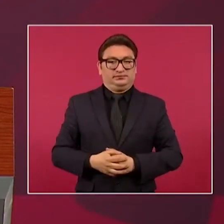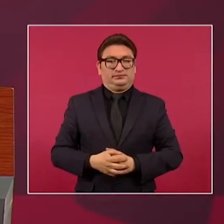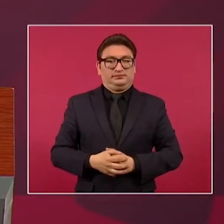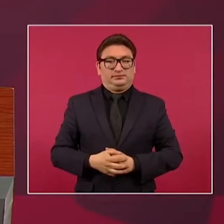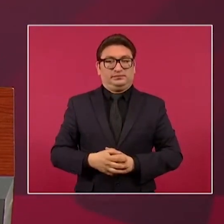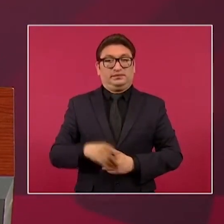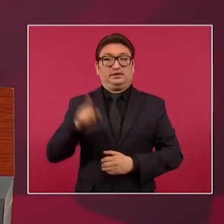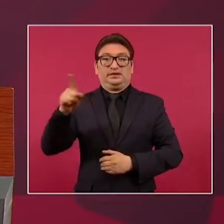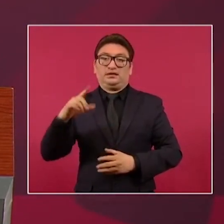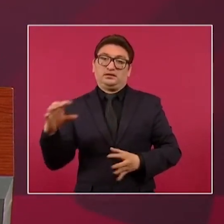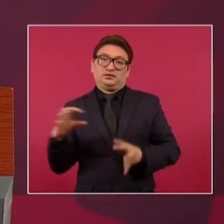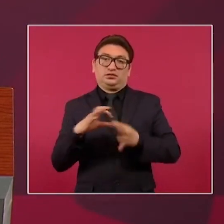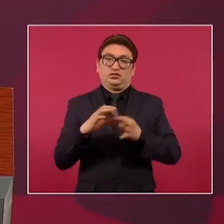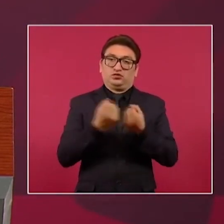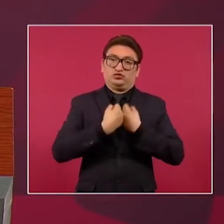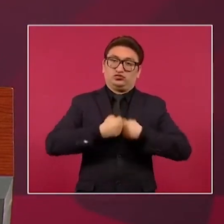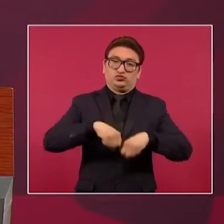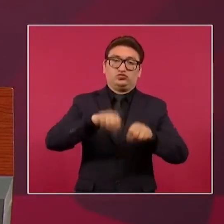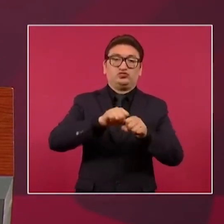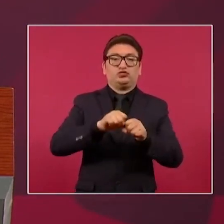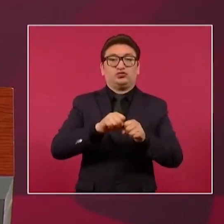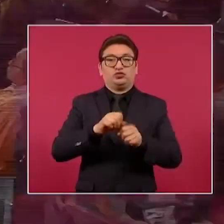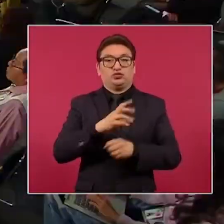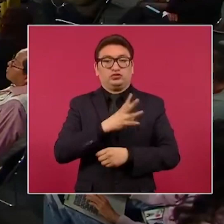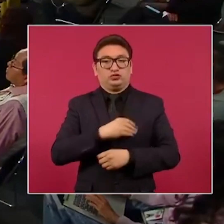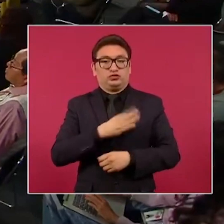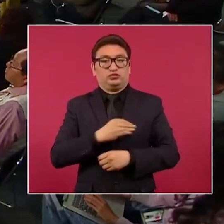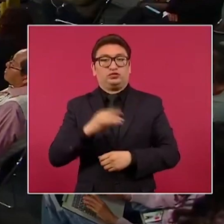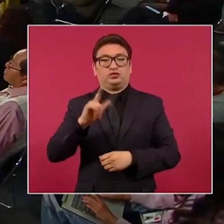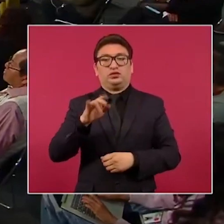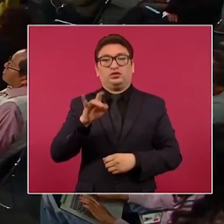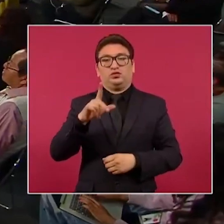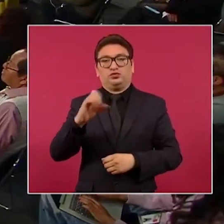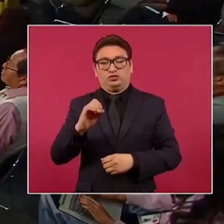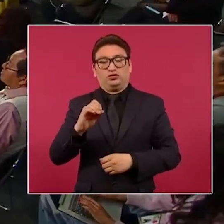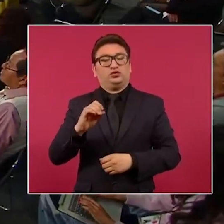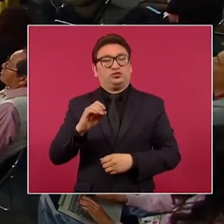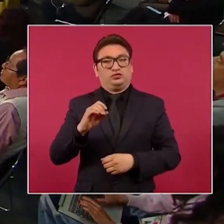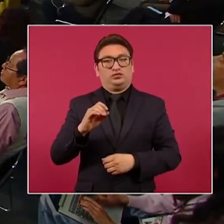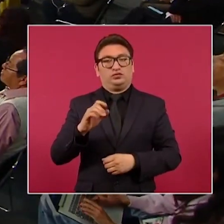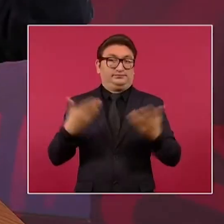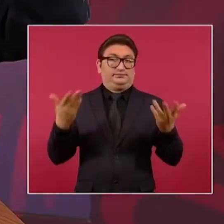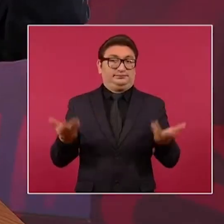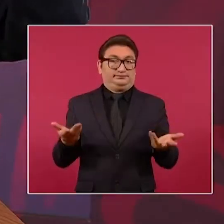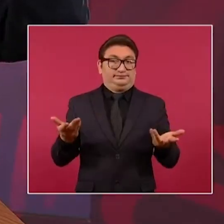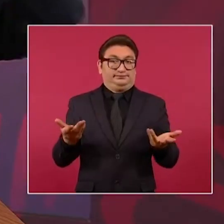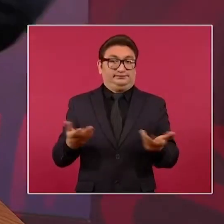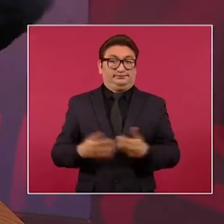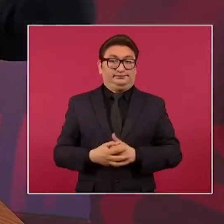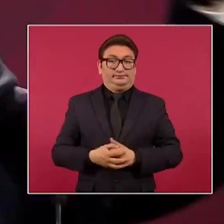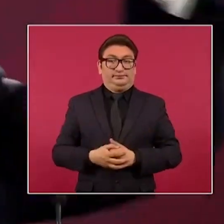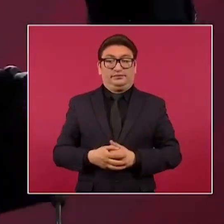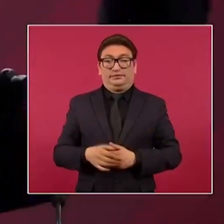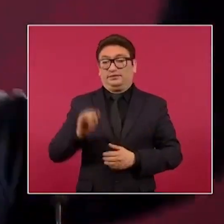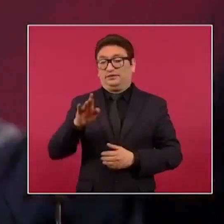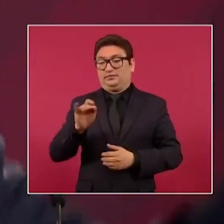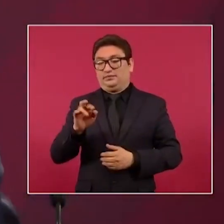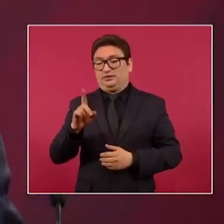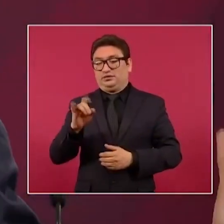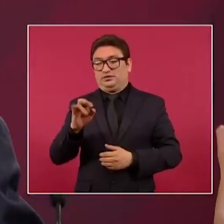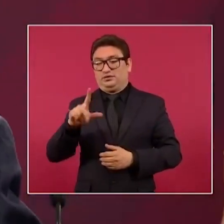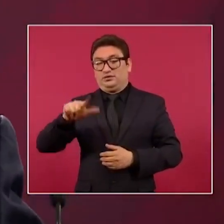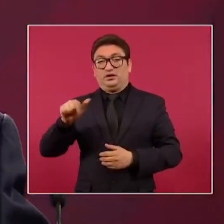Se asocia con un hijo de Claudio X. González. Iberdrola se